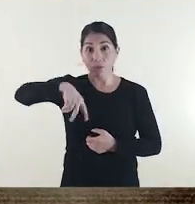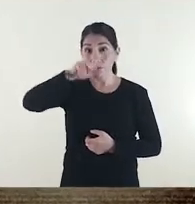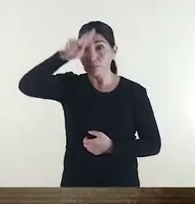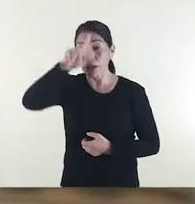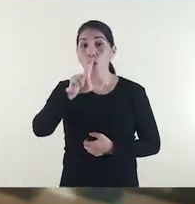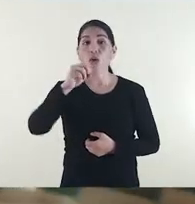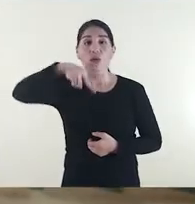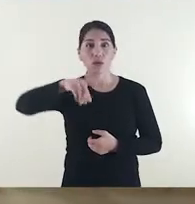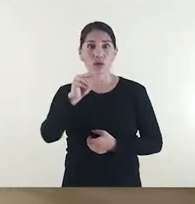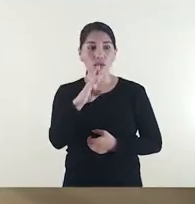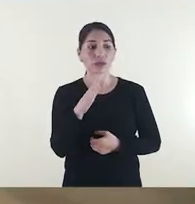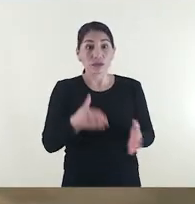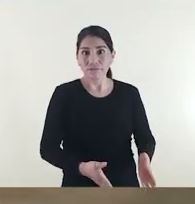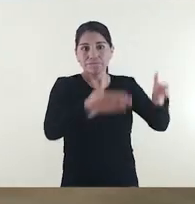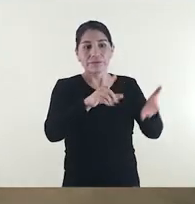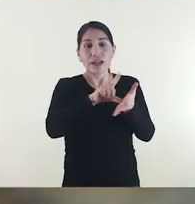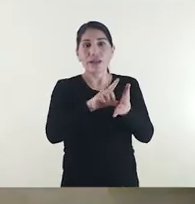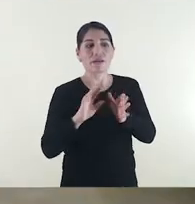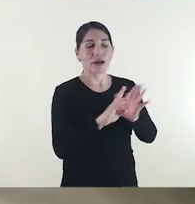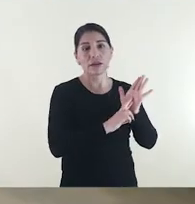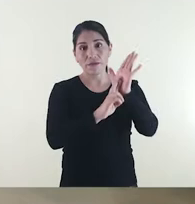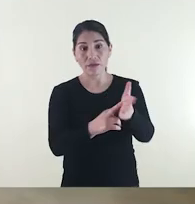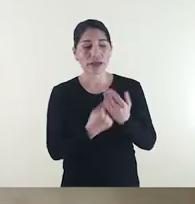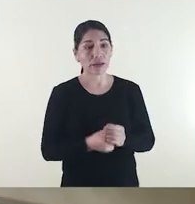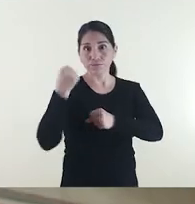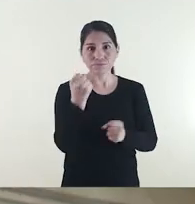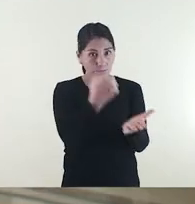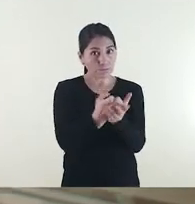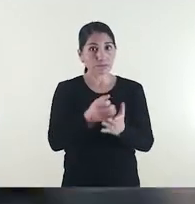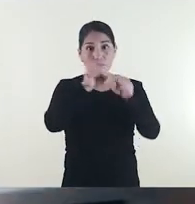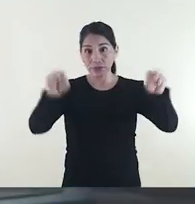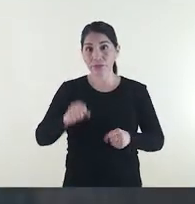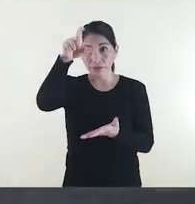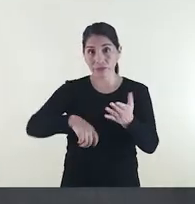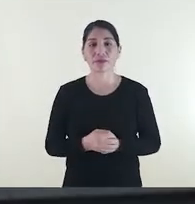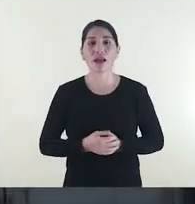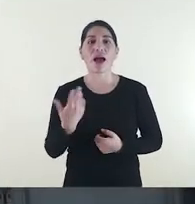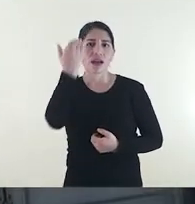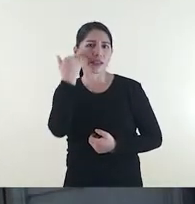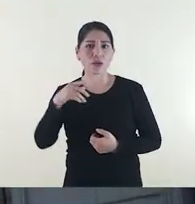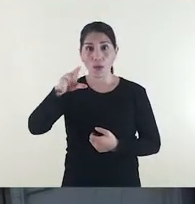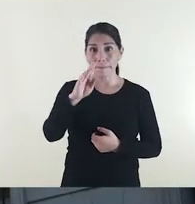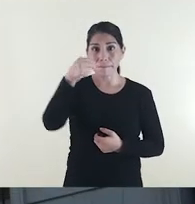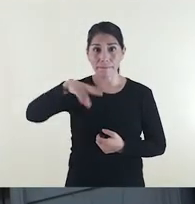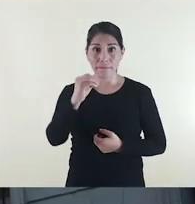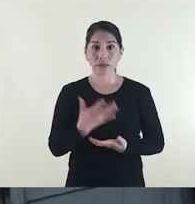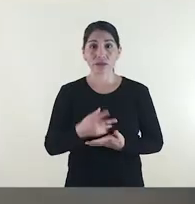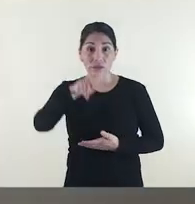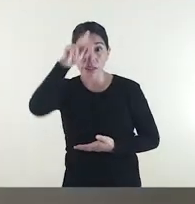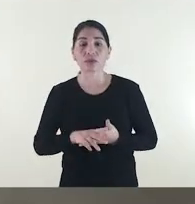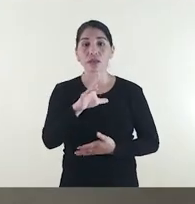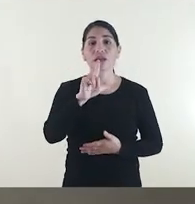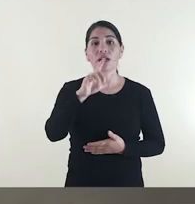siglo pasado. El antiguo Banco del Perú y Londres, un patrimonio inmueble que refleja el poder económico del sistema bancario.